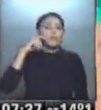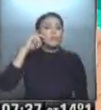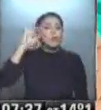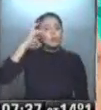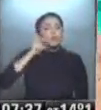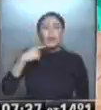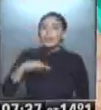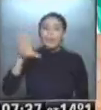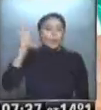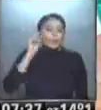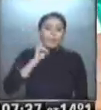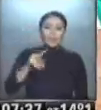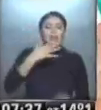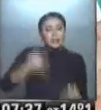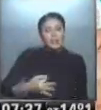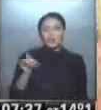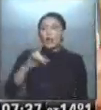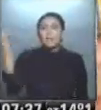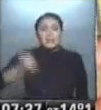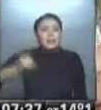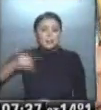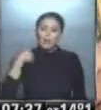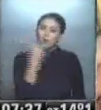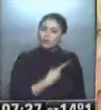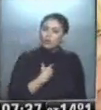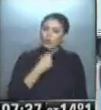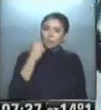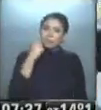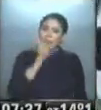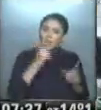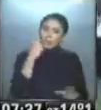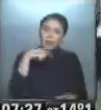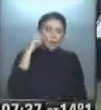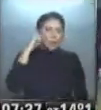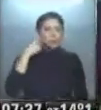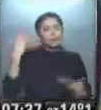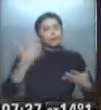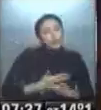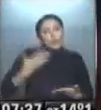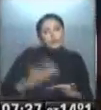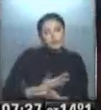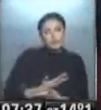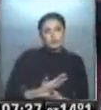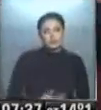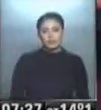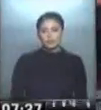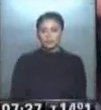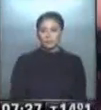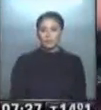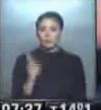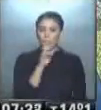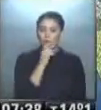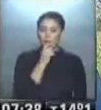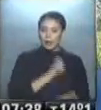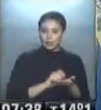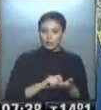no quede escuchando mentiras. Sufrimos los de Gualeguaychú por los chicos de Fray Ventos. Luego de un largo reclamo